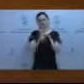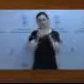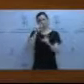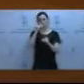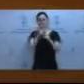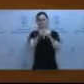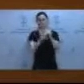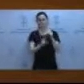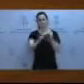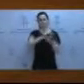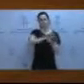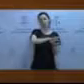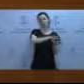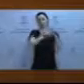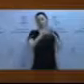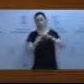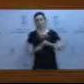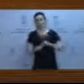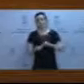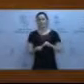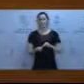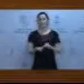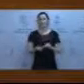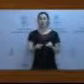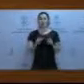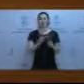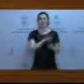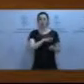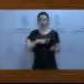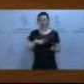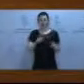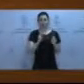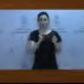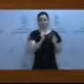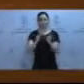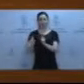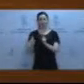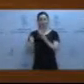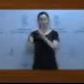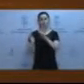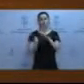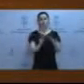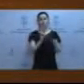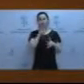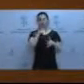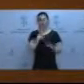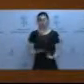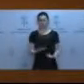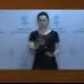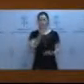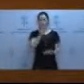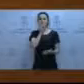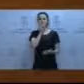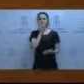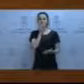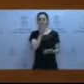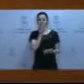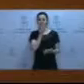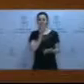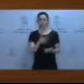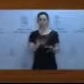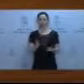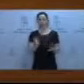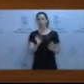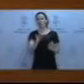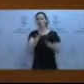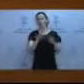adecuándolas a el nombre y la denominación de los puestos existentes todavía vigentes, de los puestos funcionariales vigentes o